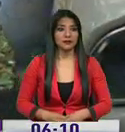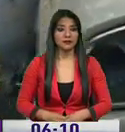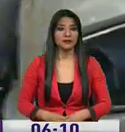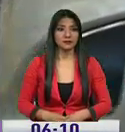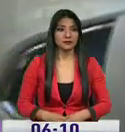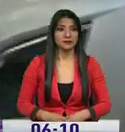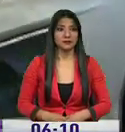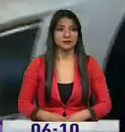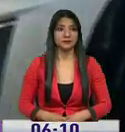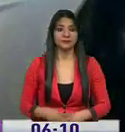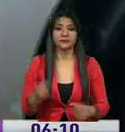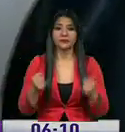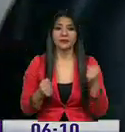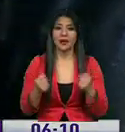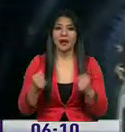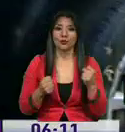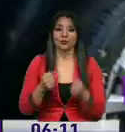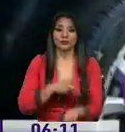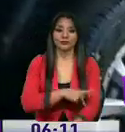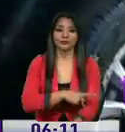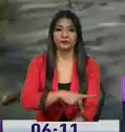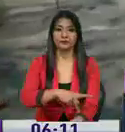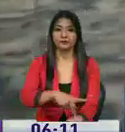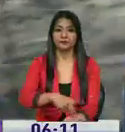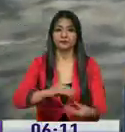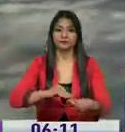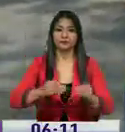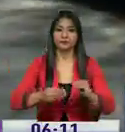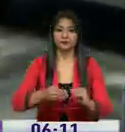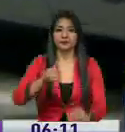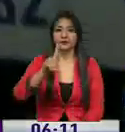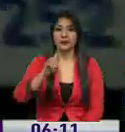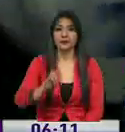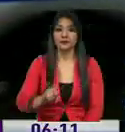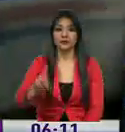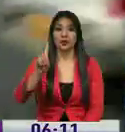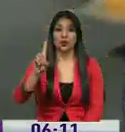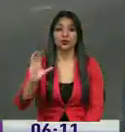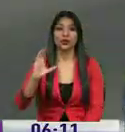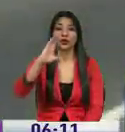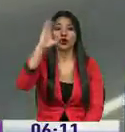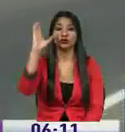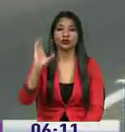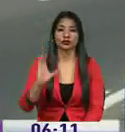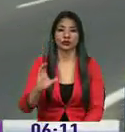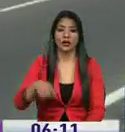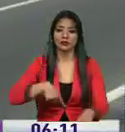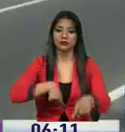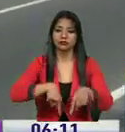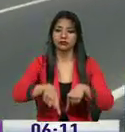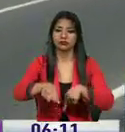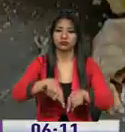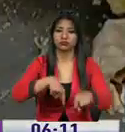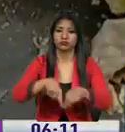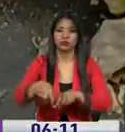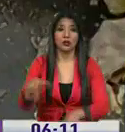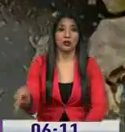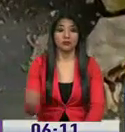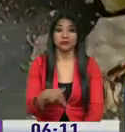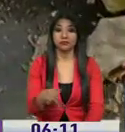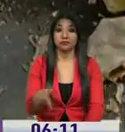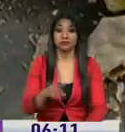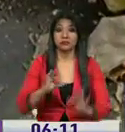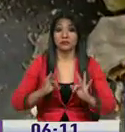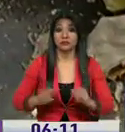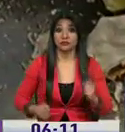Este carro circulaba por el kilómetro 101 de la vía a la costa y según agentes de la Comisión de Tránsito del Ecuador, el chofer